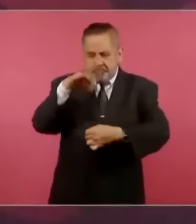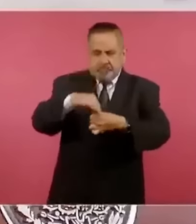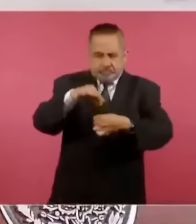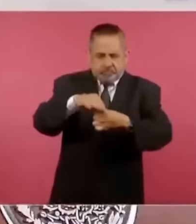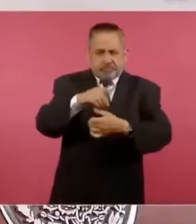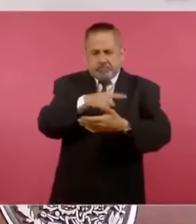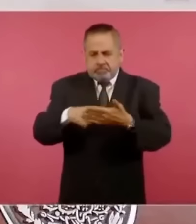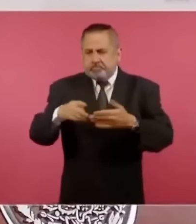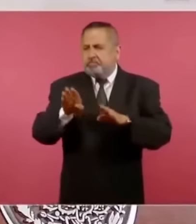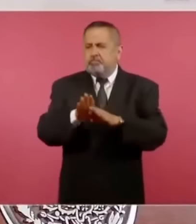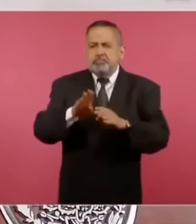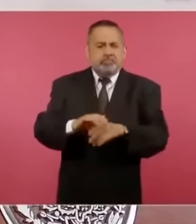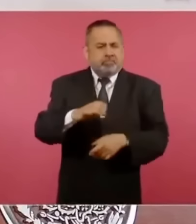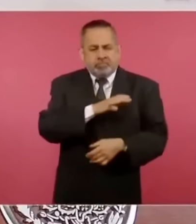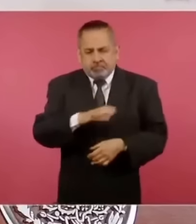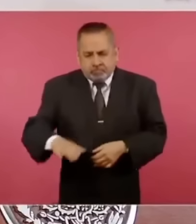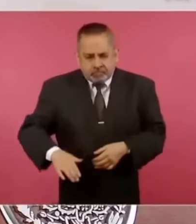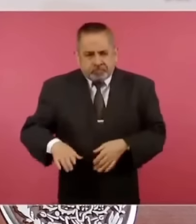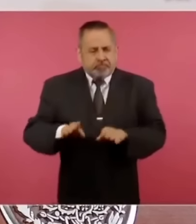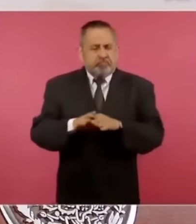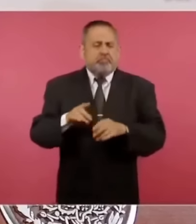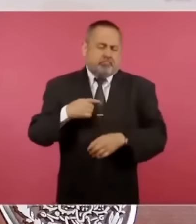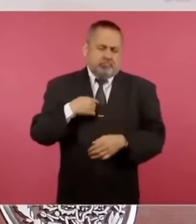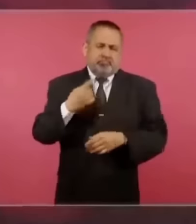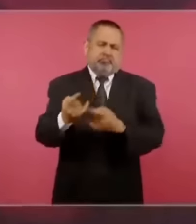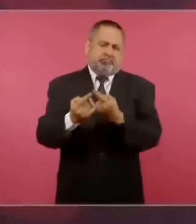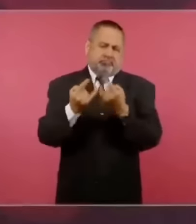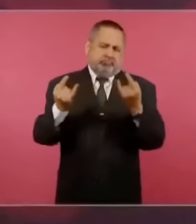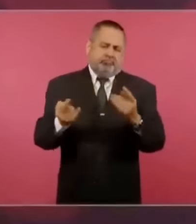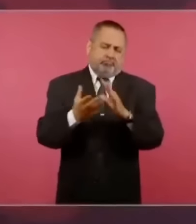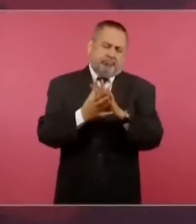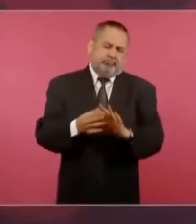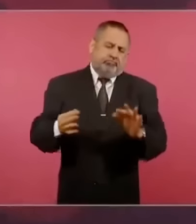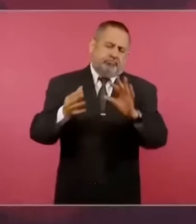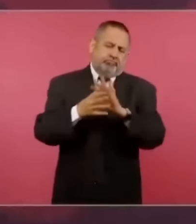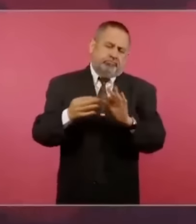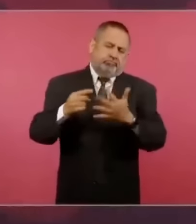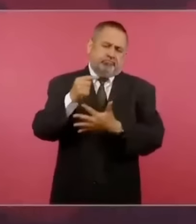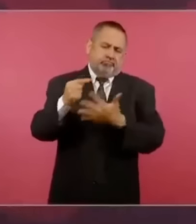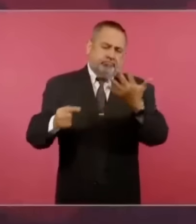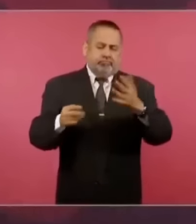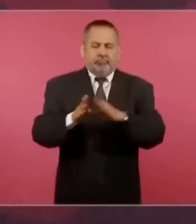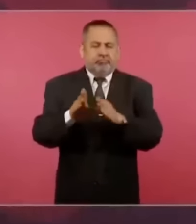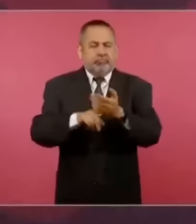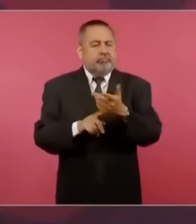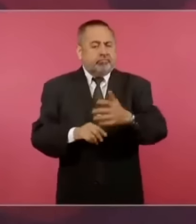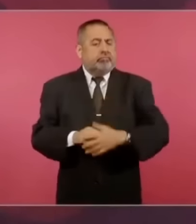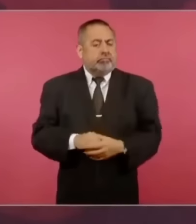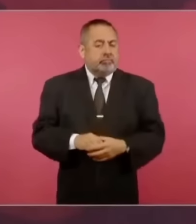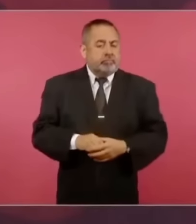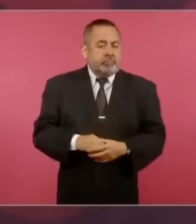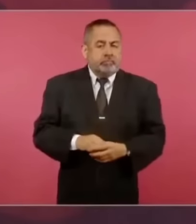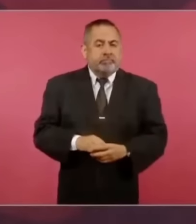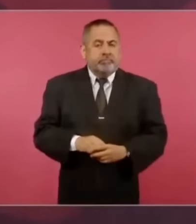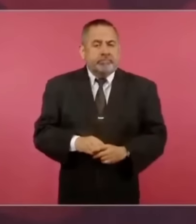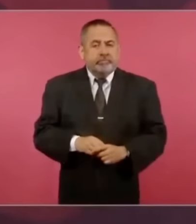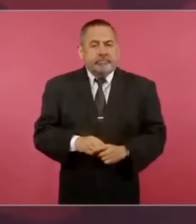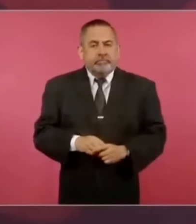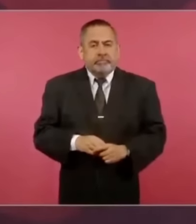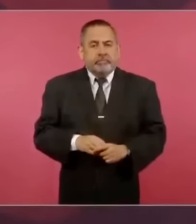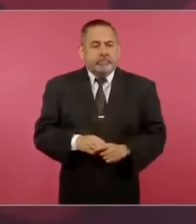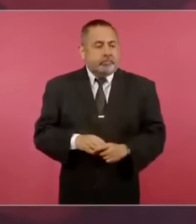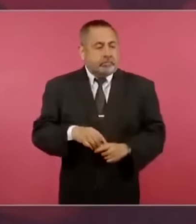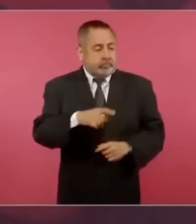electorales, las candidaturas. Cuento que no querían